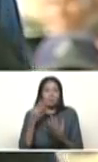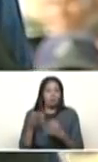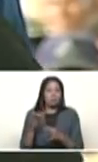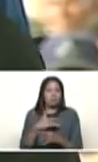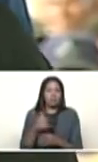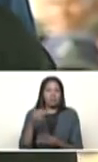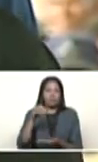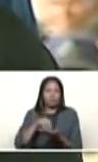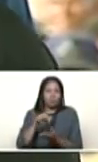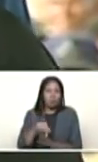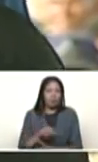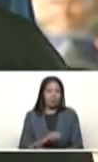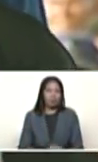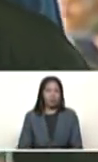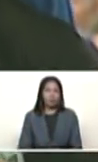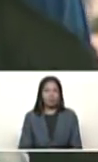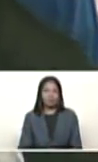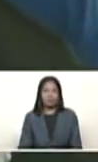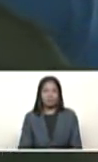mundo aquí.